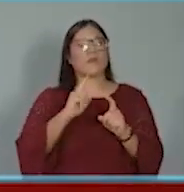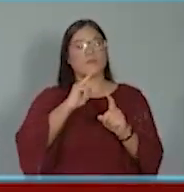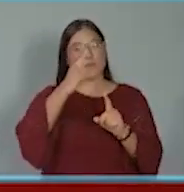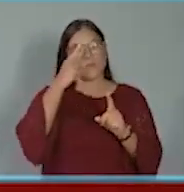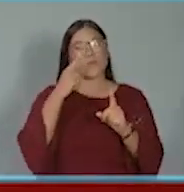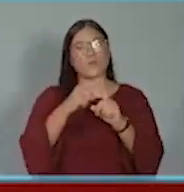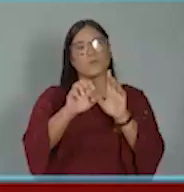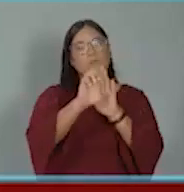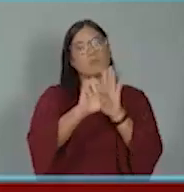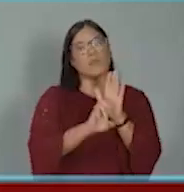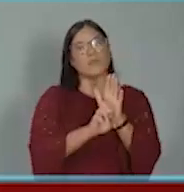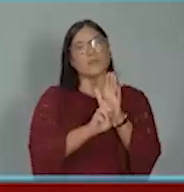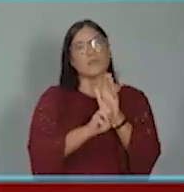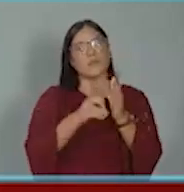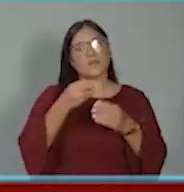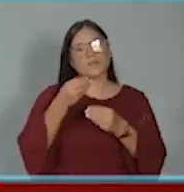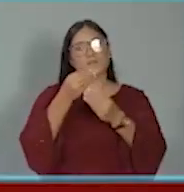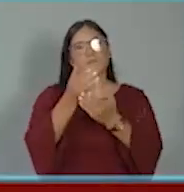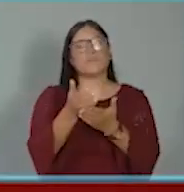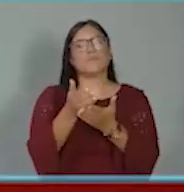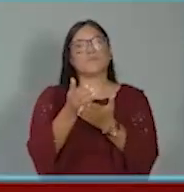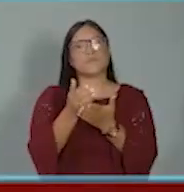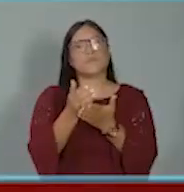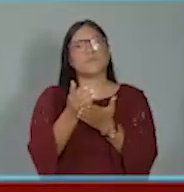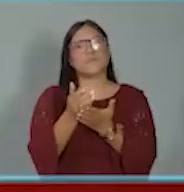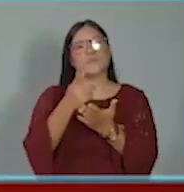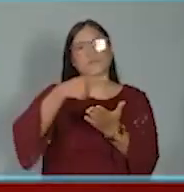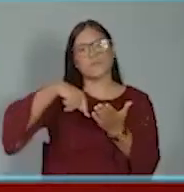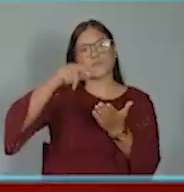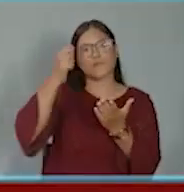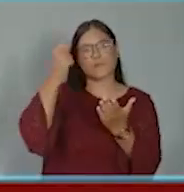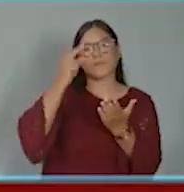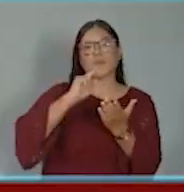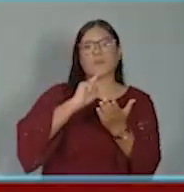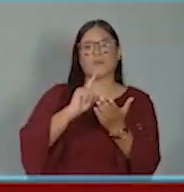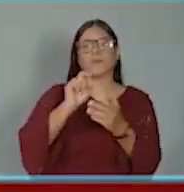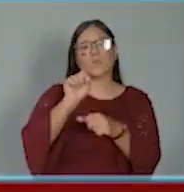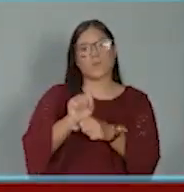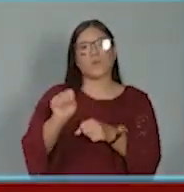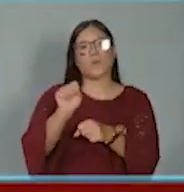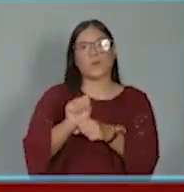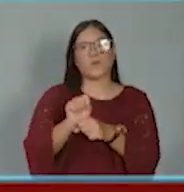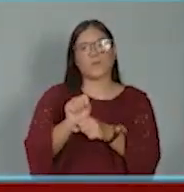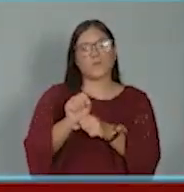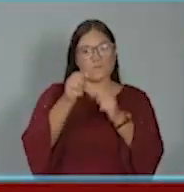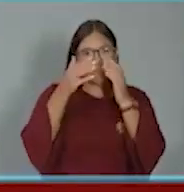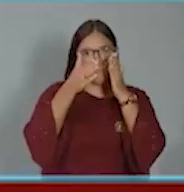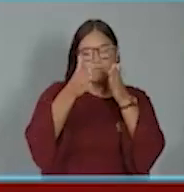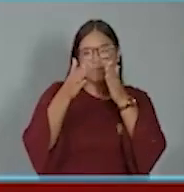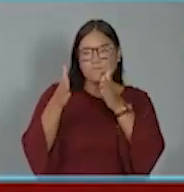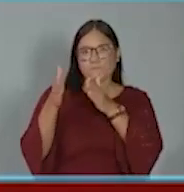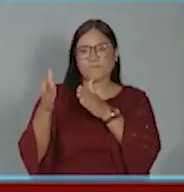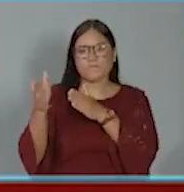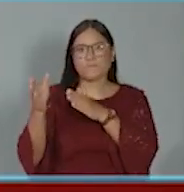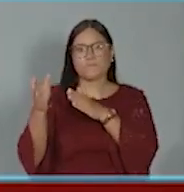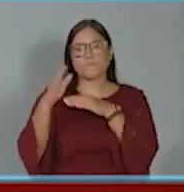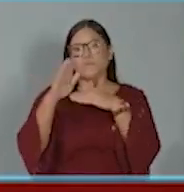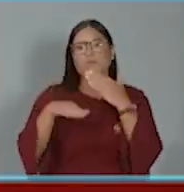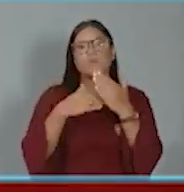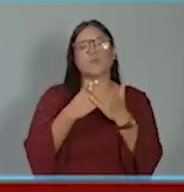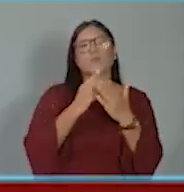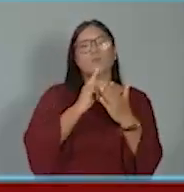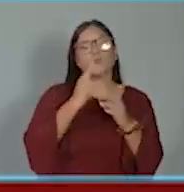la producción de estadística a través de datos masivos y yo creo que en eso estamos trabajando y nos dedicaremos Pues en todo lo que